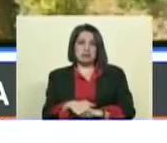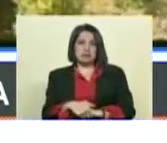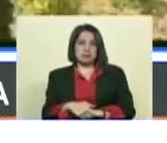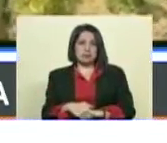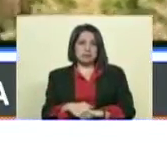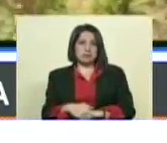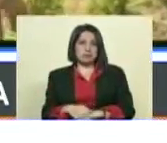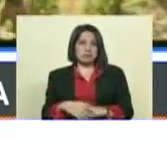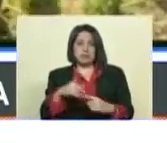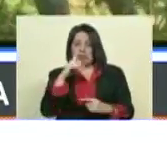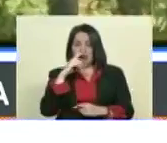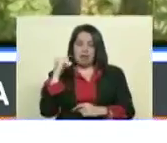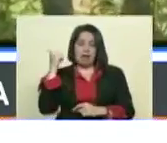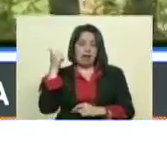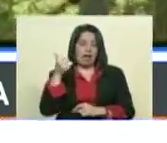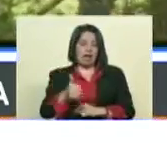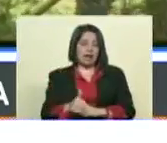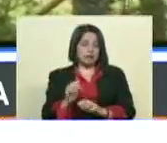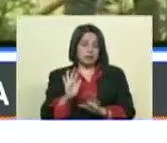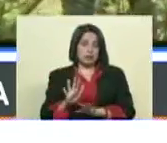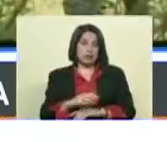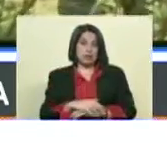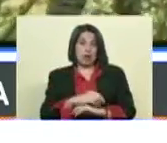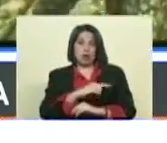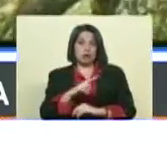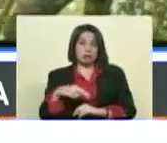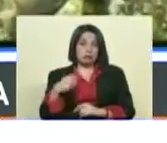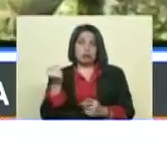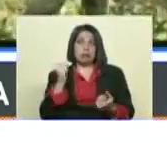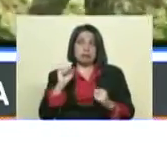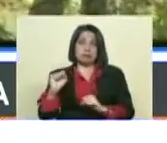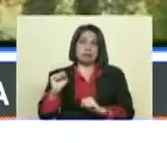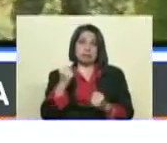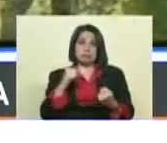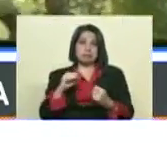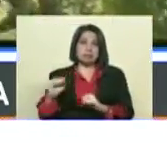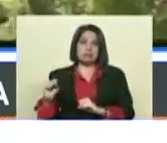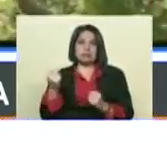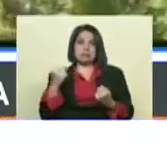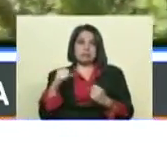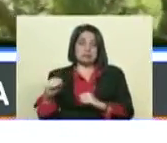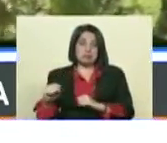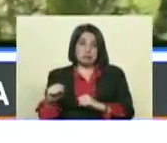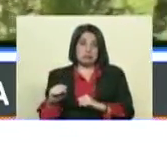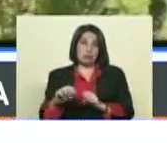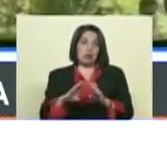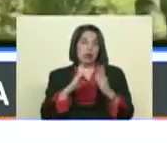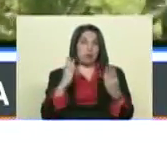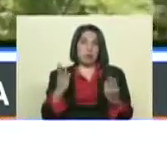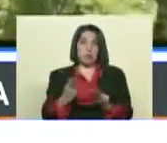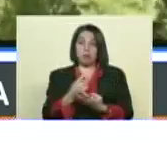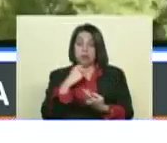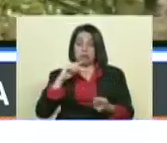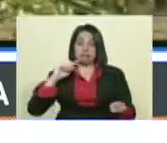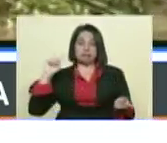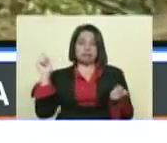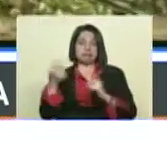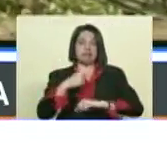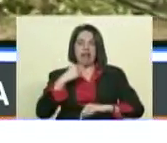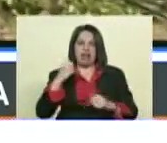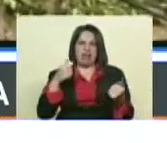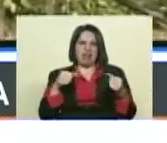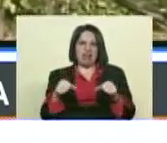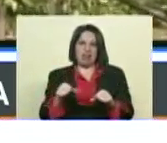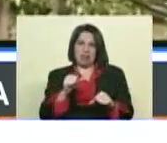ya son décadas. Y nosotros defendiéndonos, defendiéndonos, defendiéndonos. Pero la mediática mundial lo ponen al revés. Casi